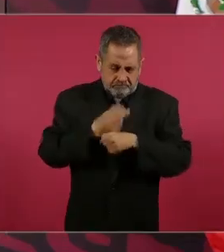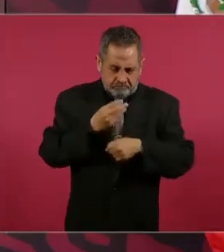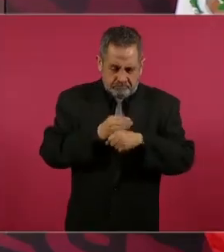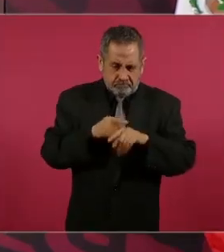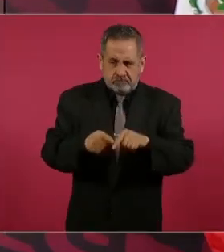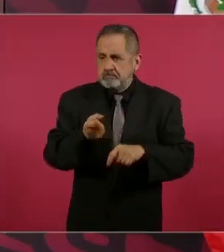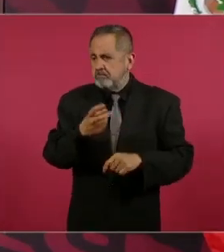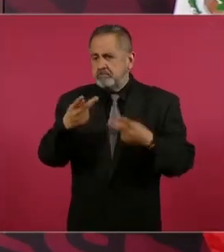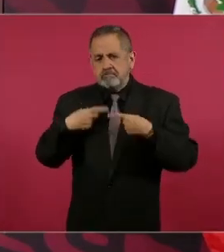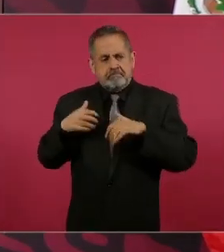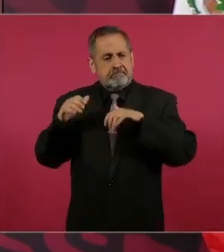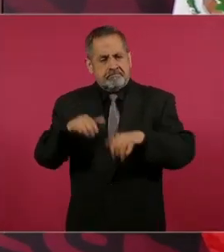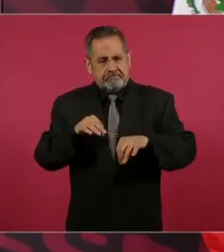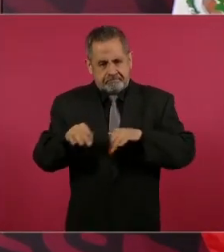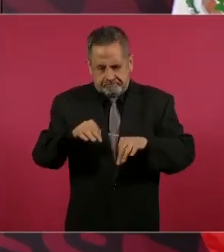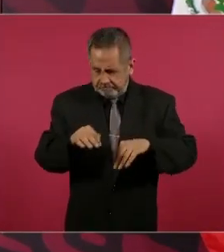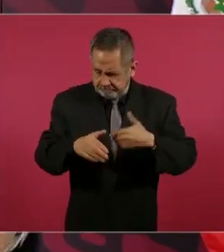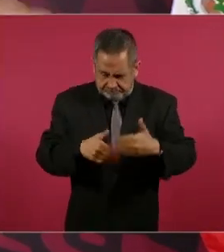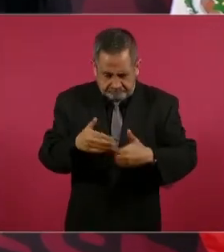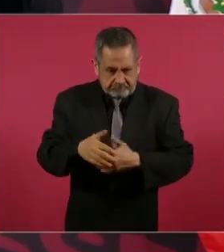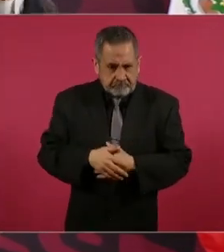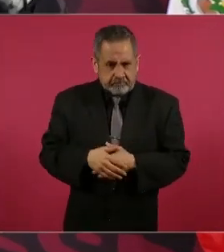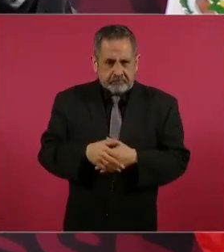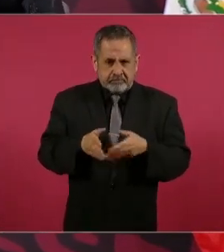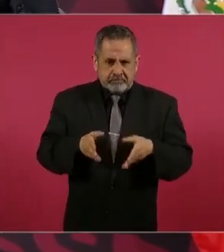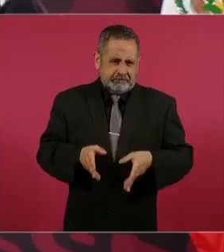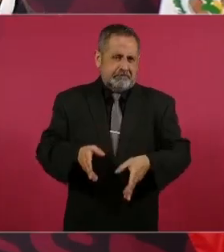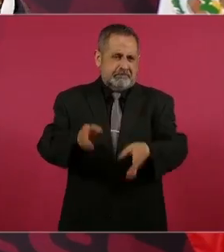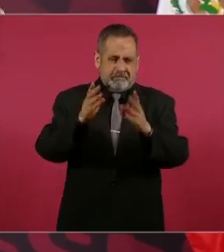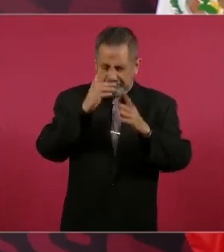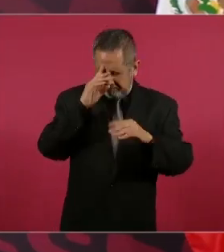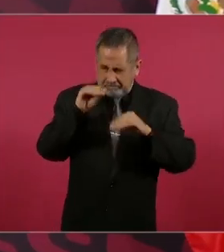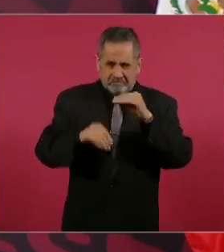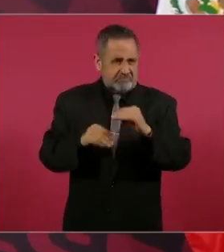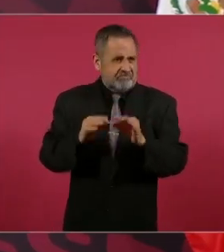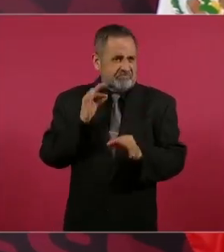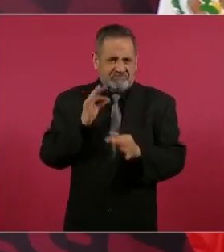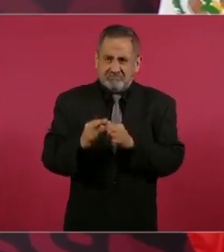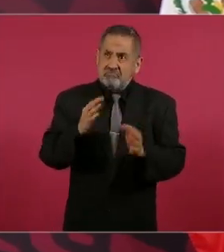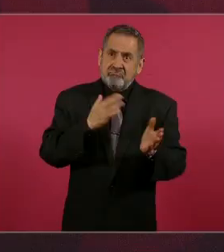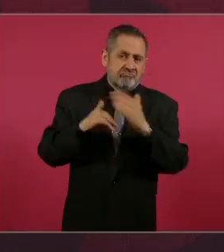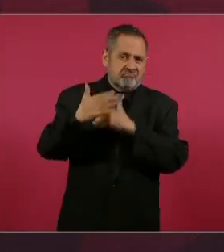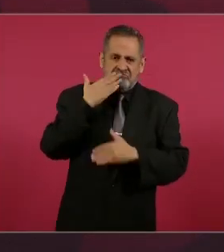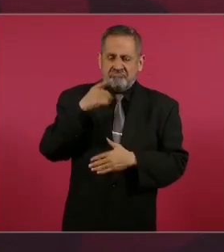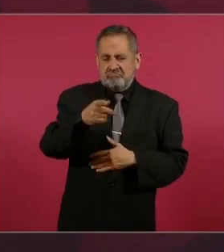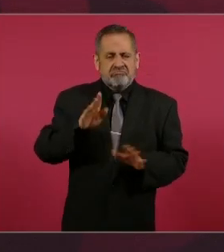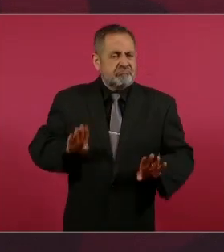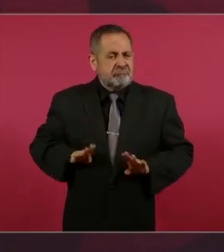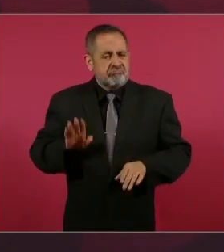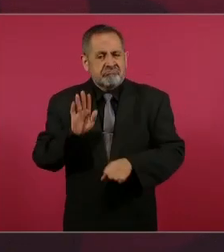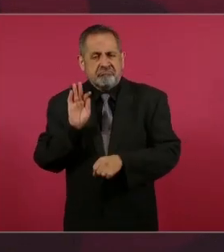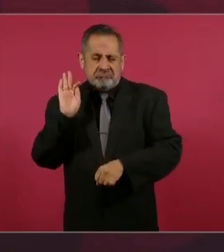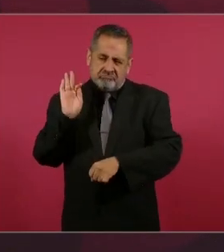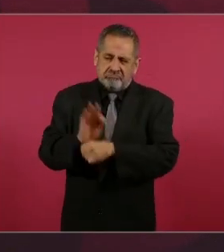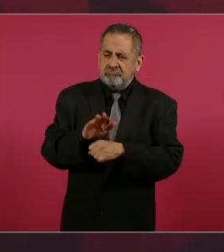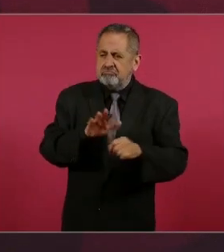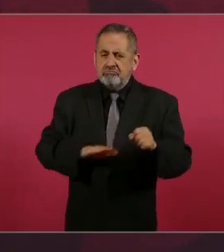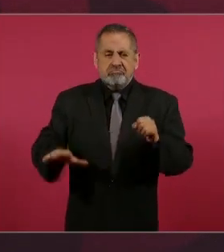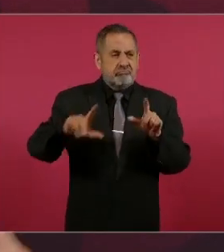crear empleos, una cortina de desarrollo en beneficio del